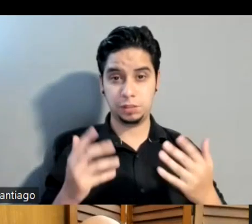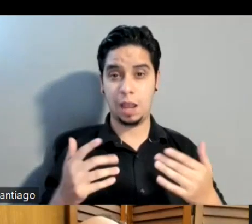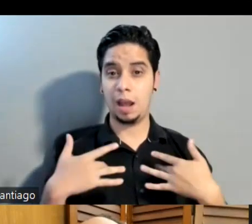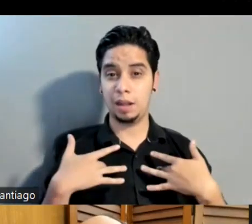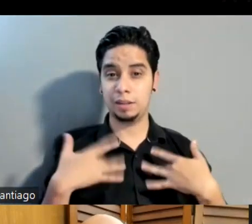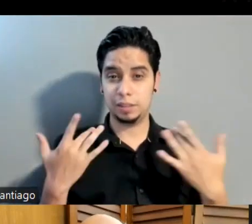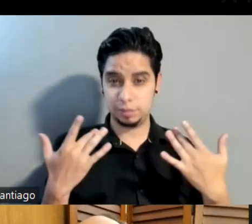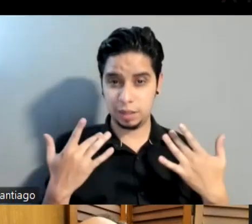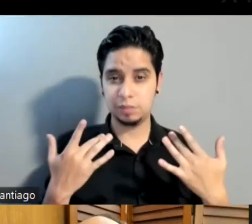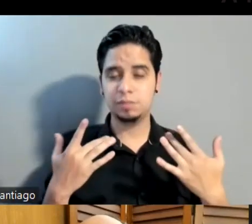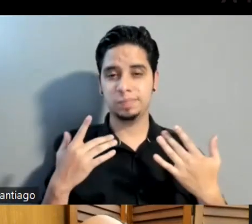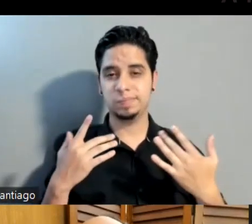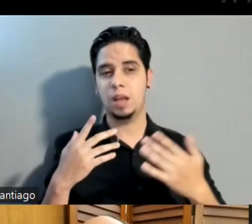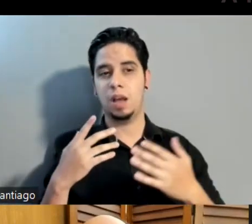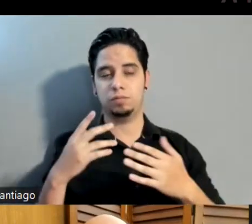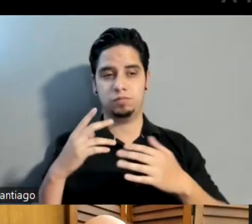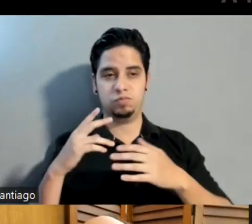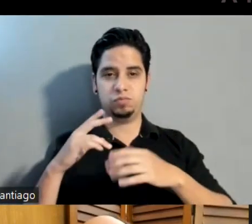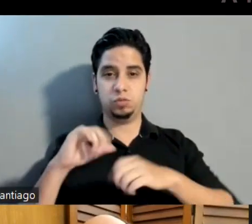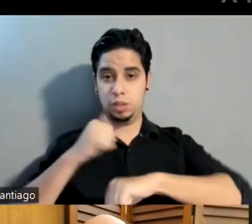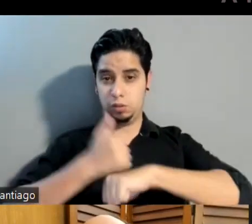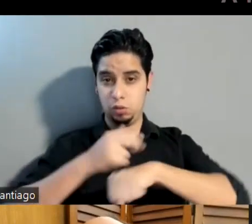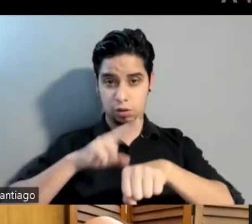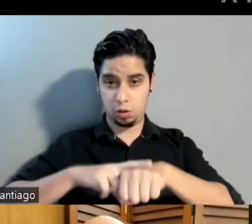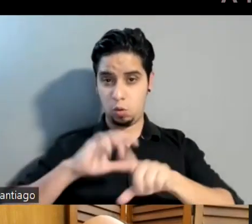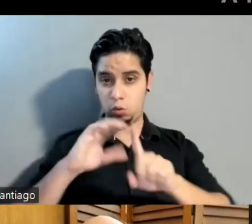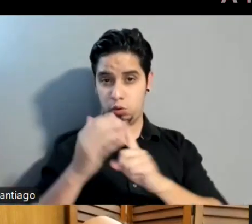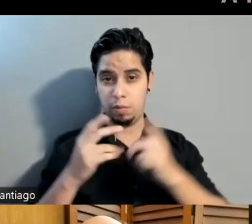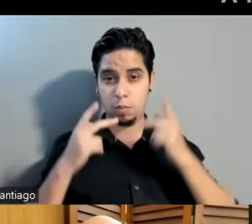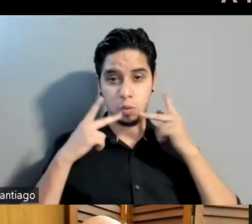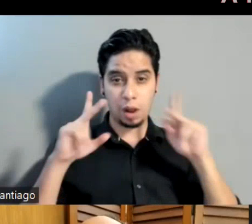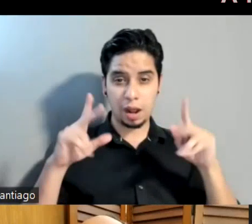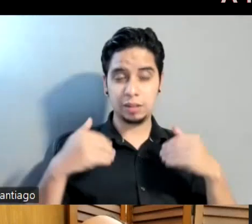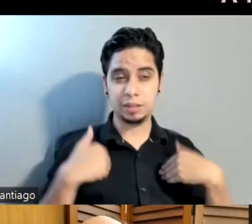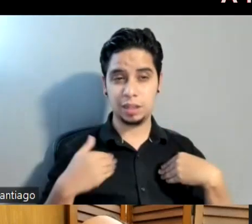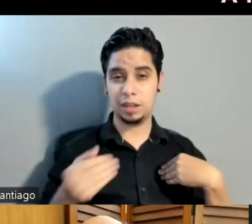hay mucha actividad. La Fundación Nacional para la Cultura Popular tiene también todavía